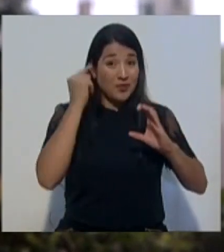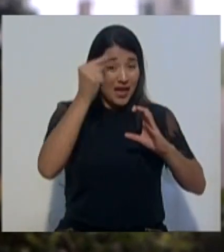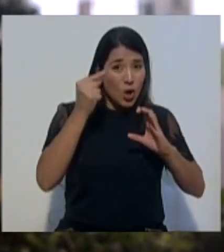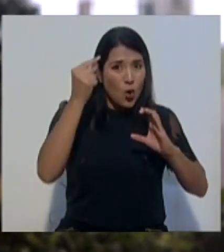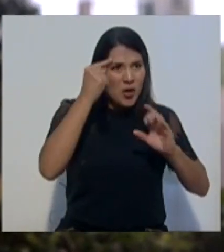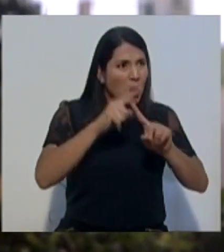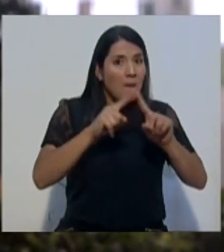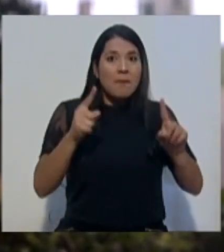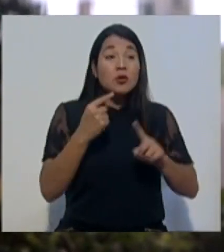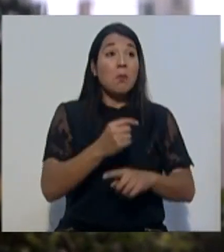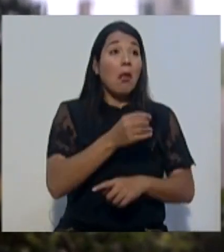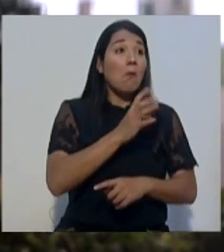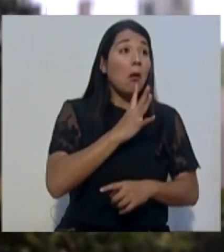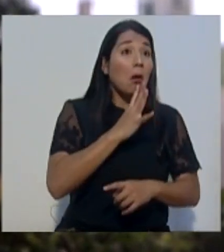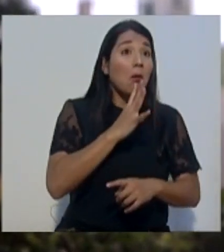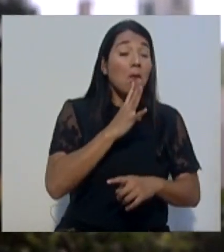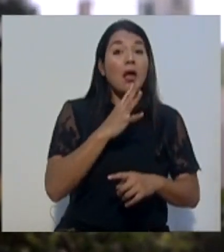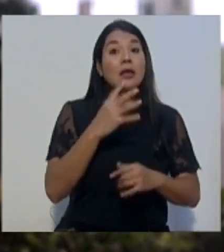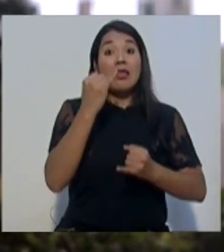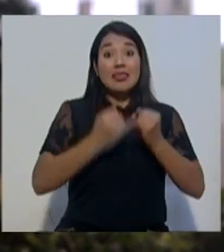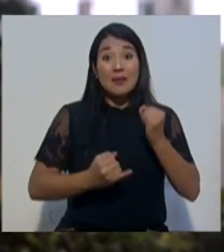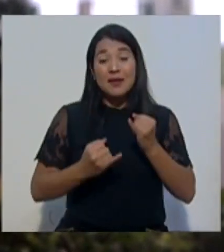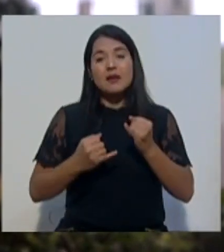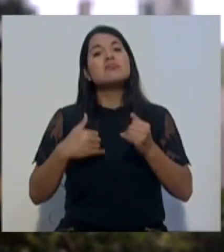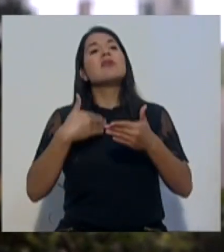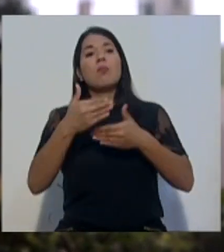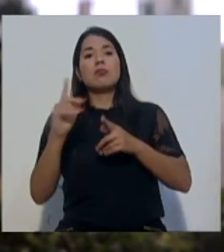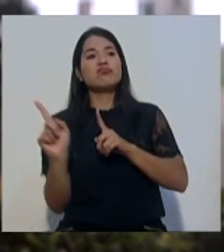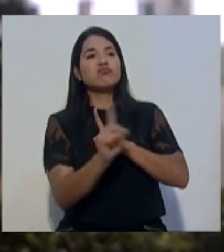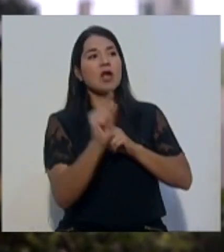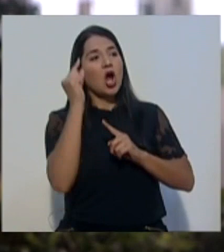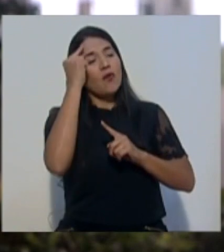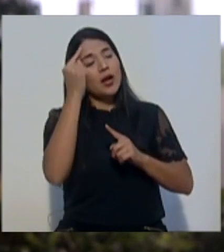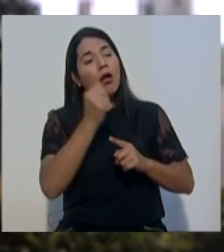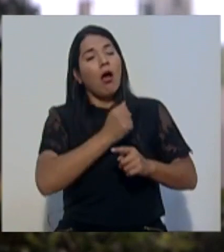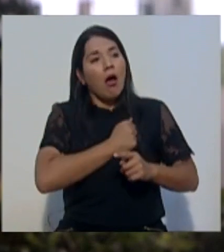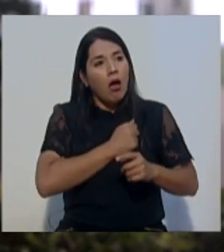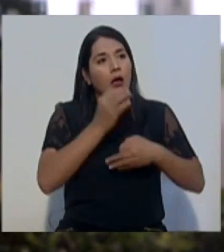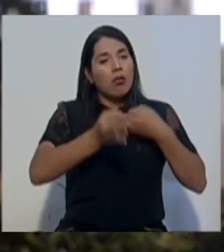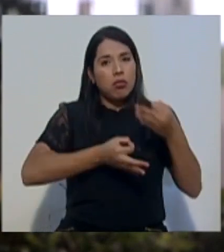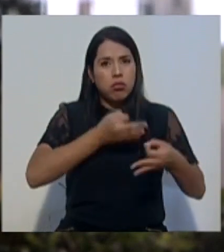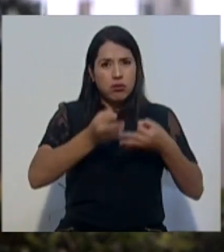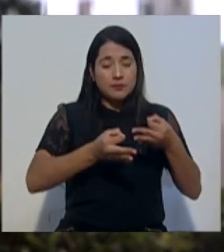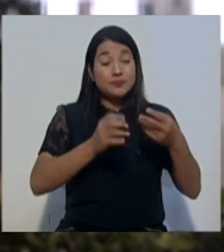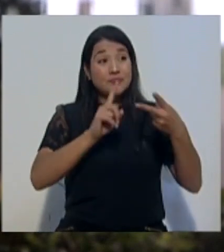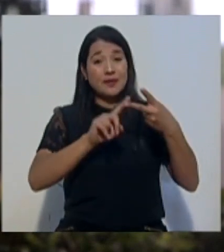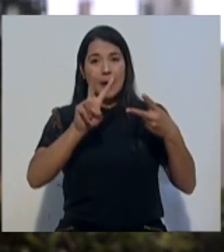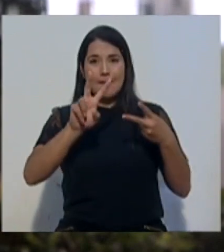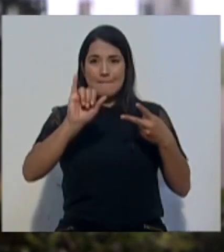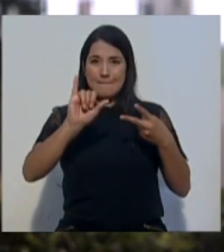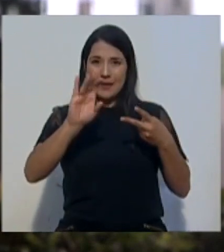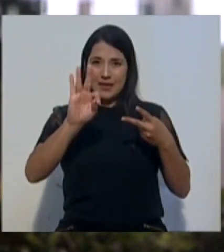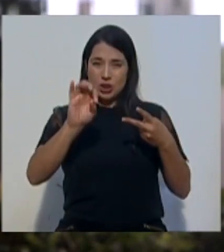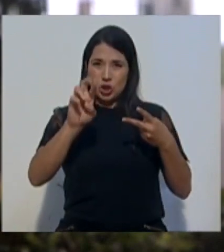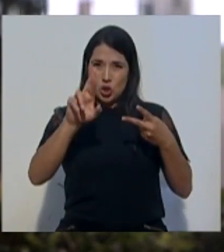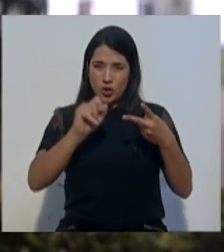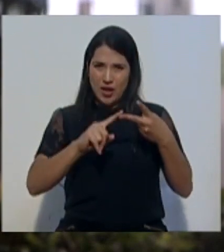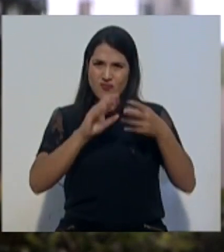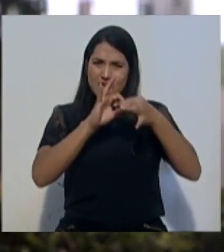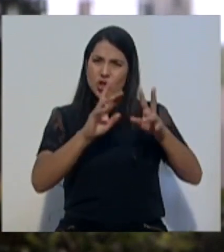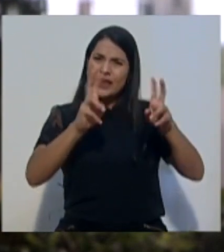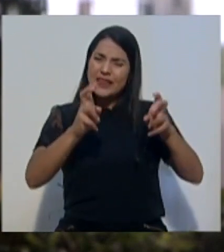al gobierno y al país en estos 3 meses que lleva en el cargo. Y después, doña Victoria, si nos puede detallar con el tema del arroz, ¿cuál es el beneficio que tiene el consumidor